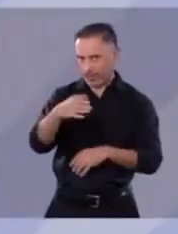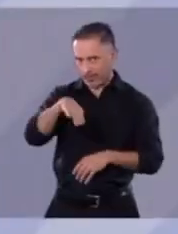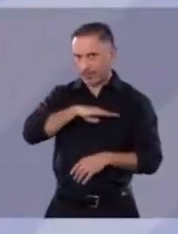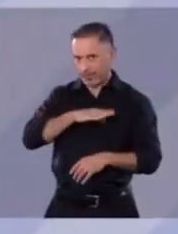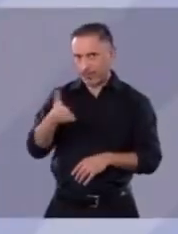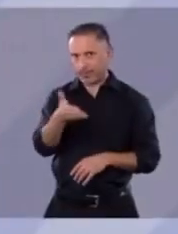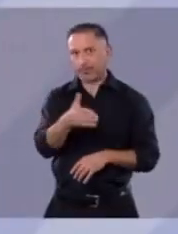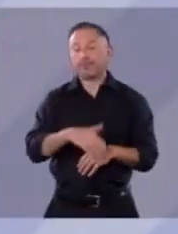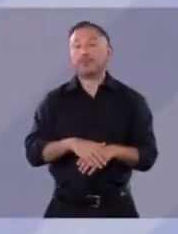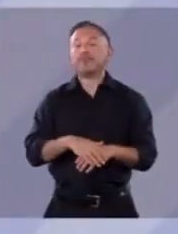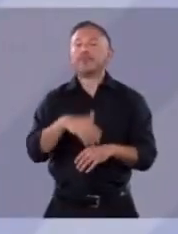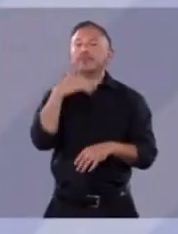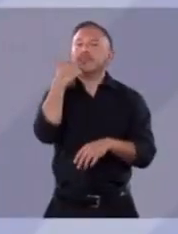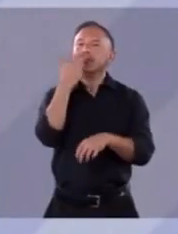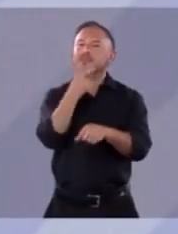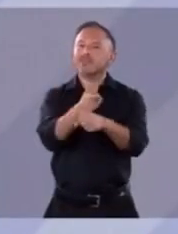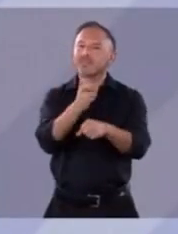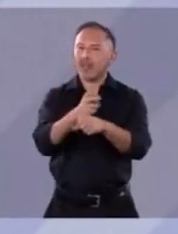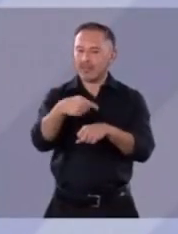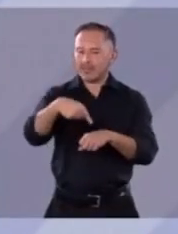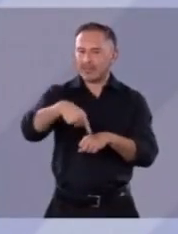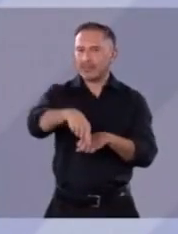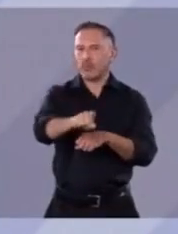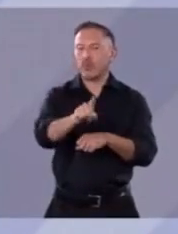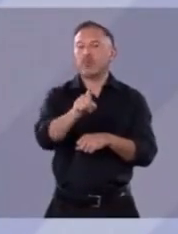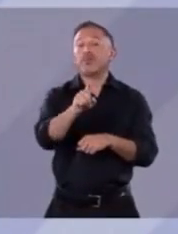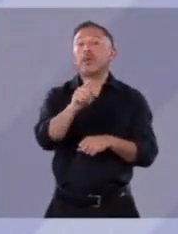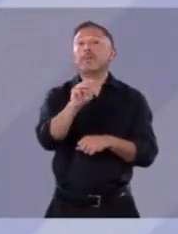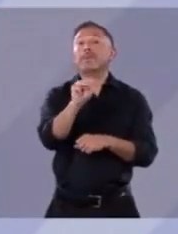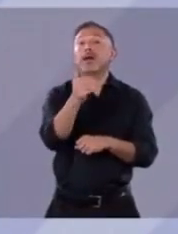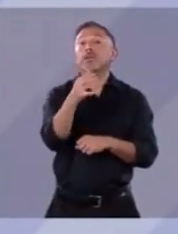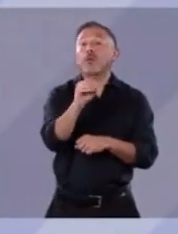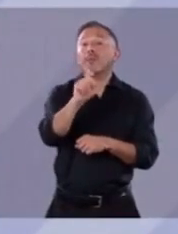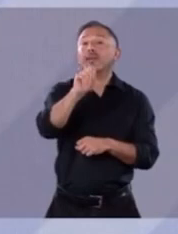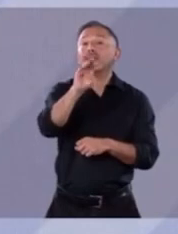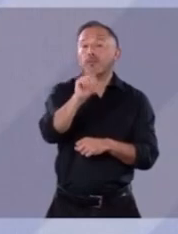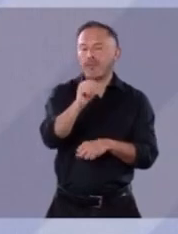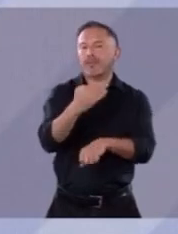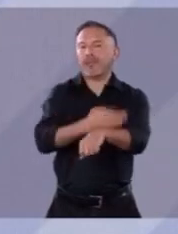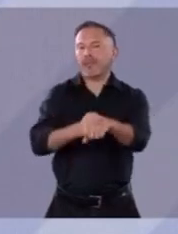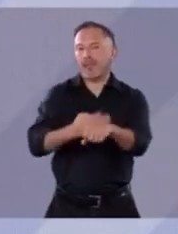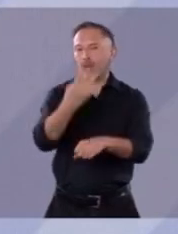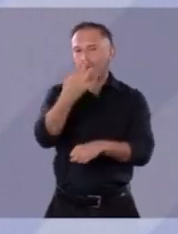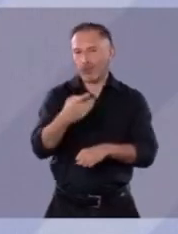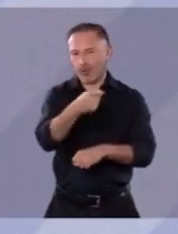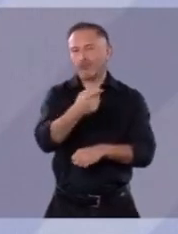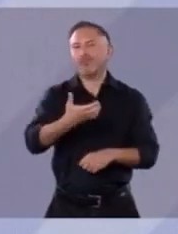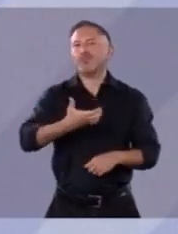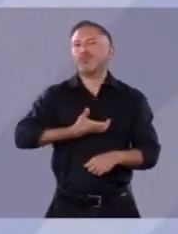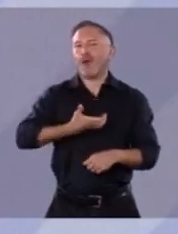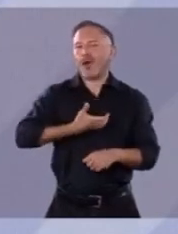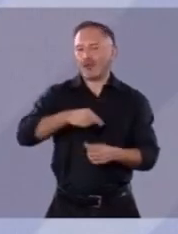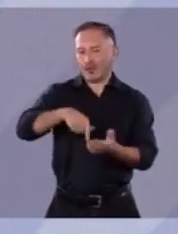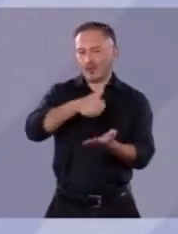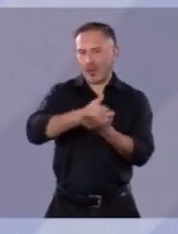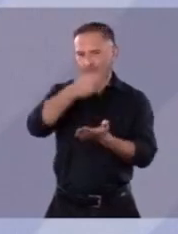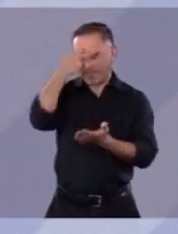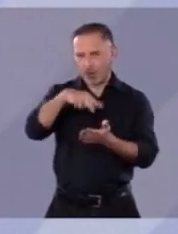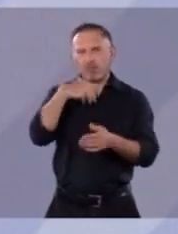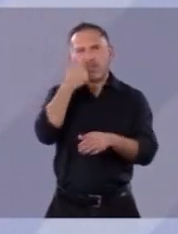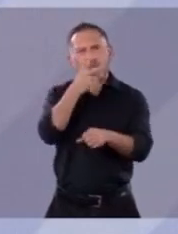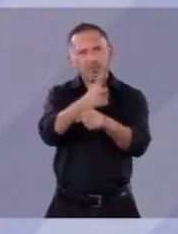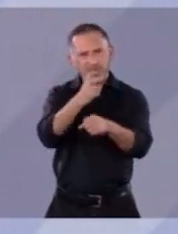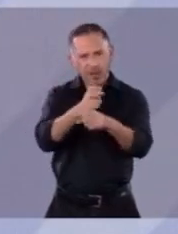Los invito este próximo 29 de mayo a las 4 de la tarde en el zócalo de la Ciudad de México que va a ser nuestro cierre de